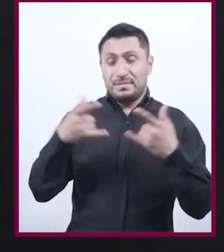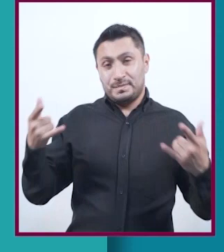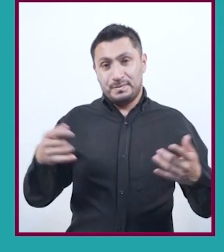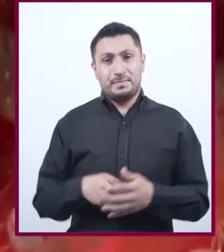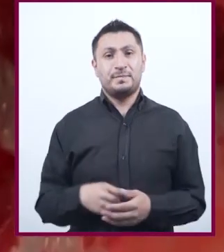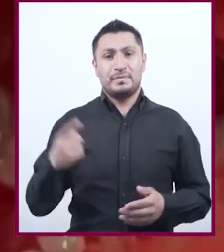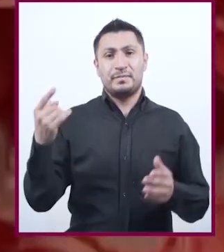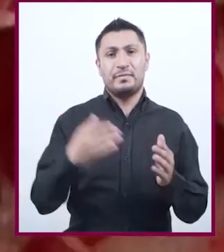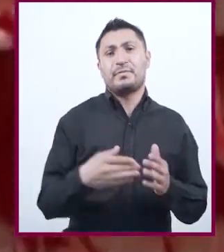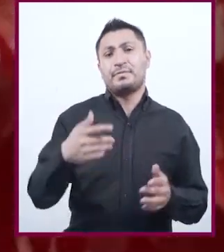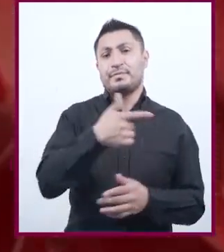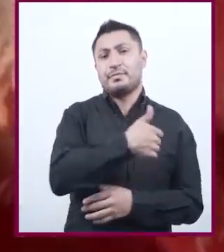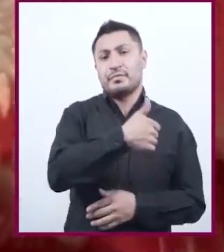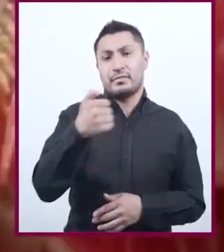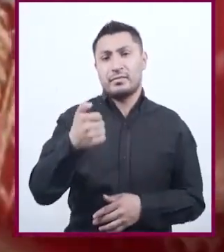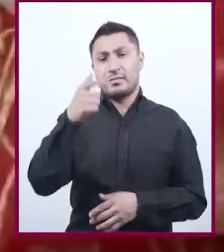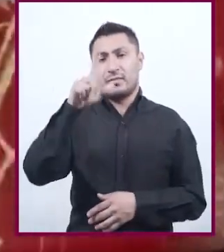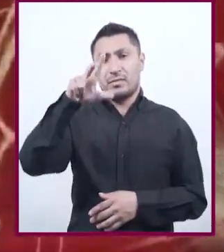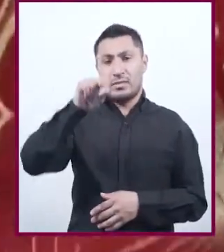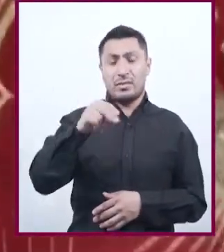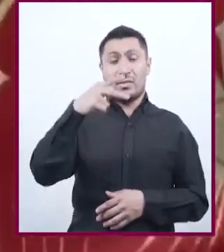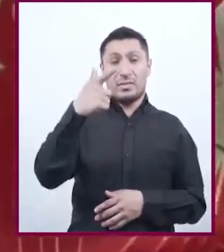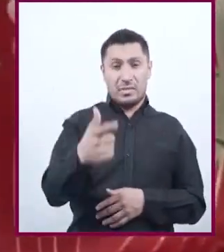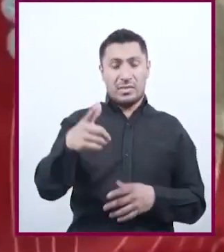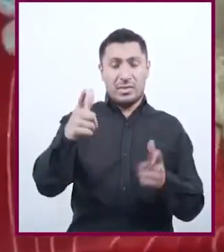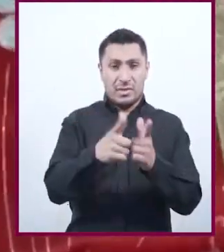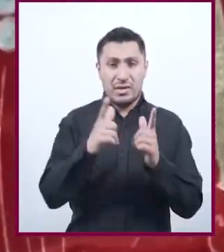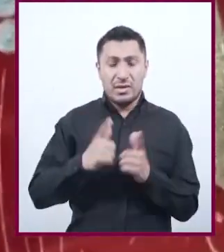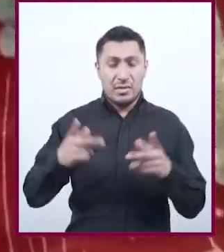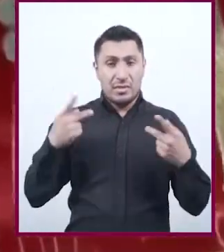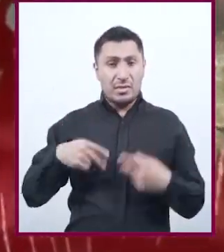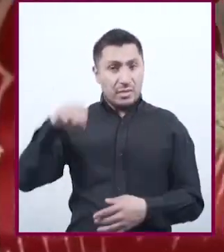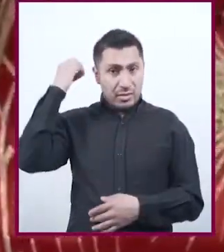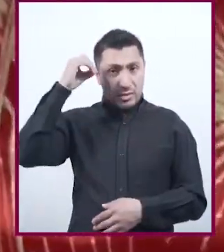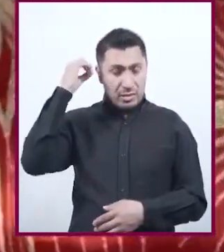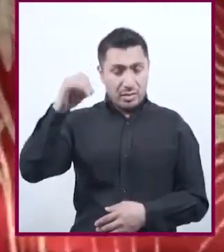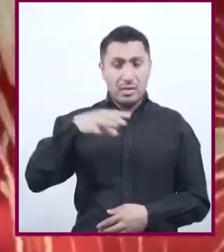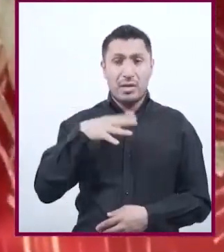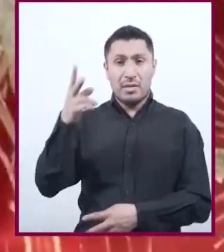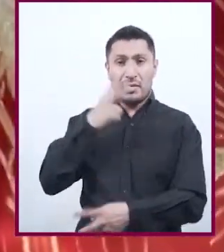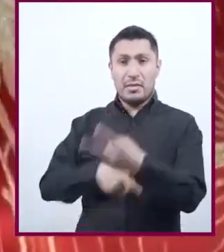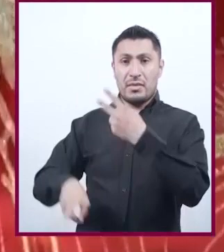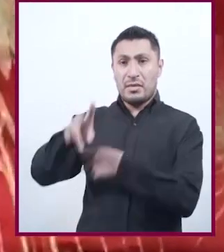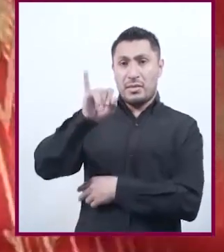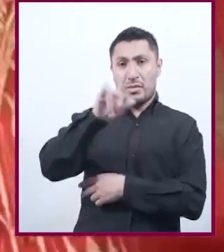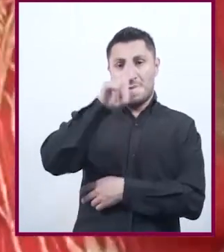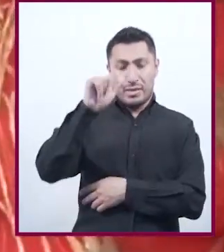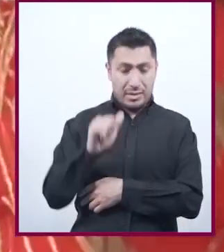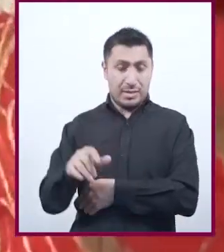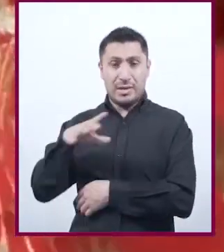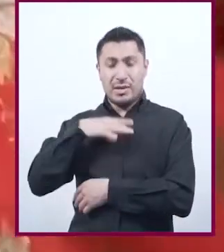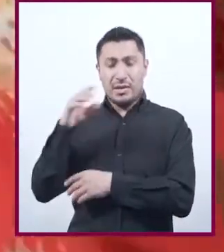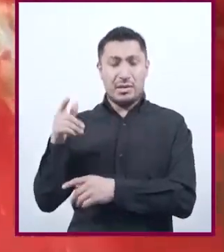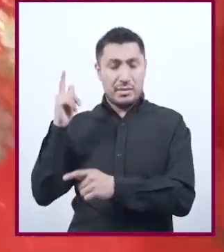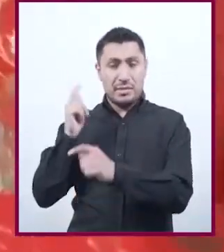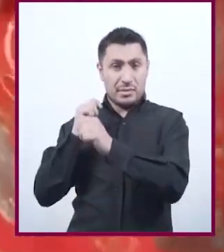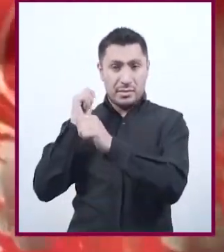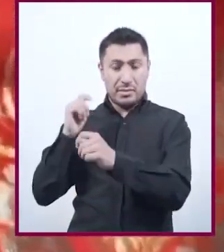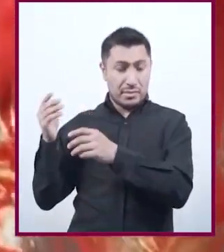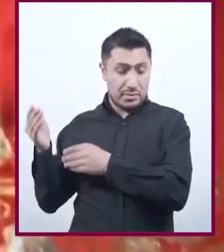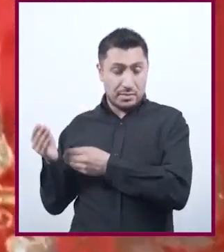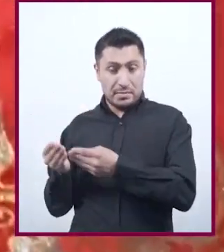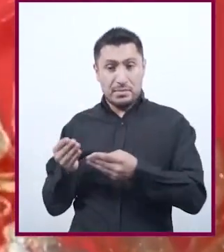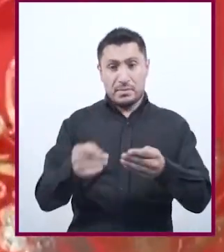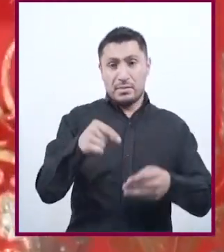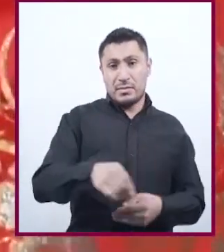historia. En 1687, un grupo de oaxaqueños provenientes de la villa de Etla transportaban a la Ciudad